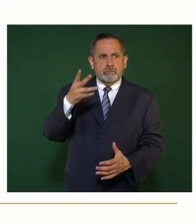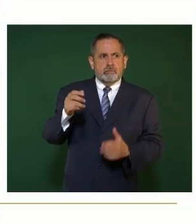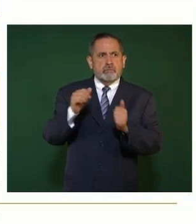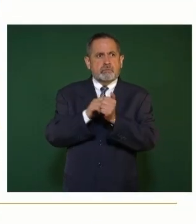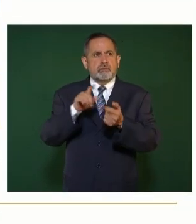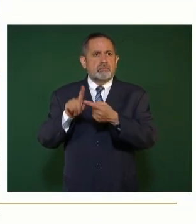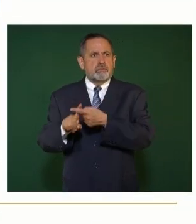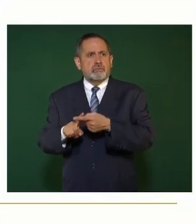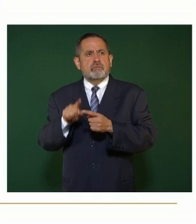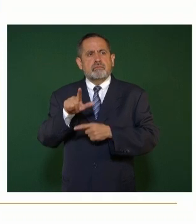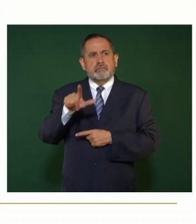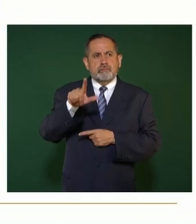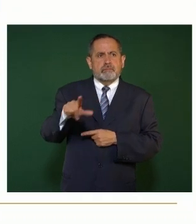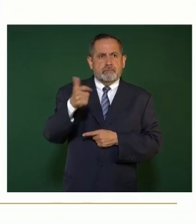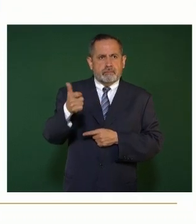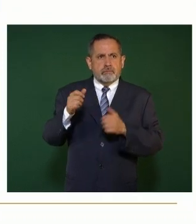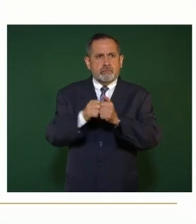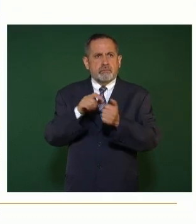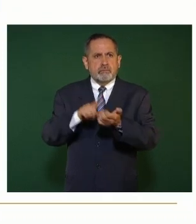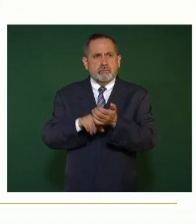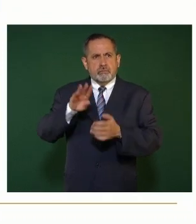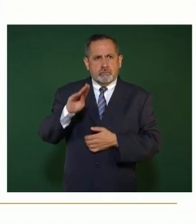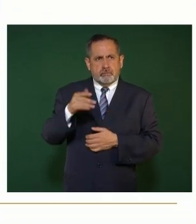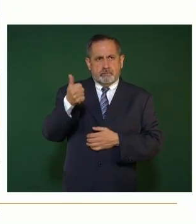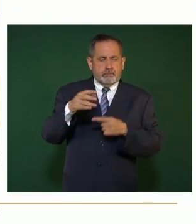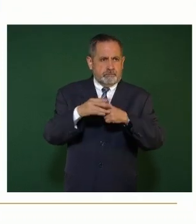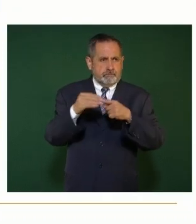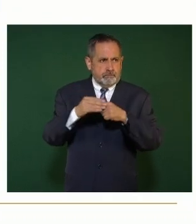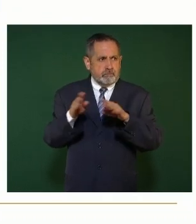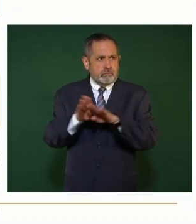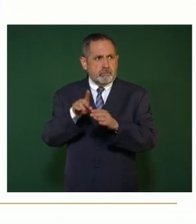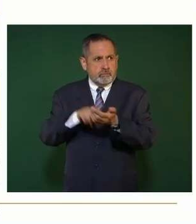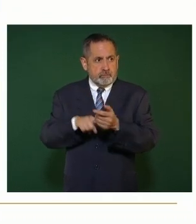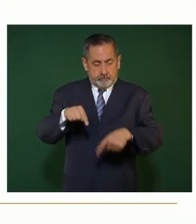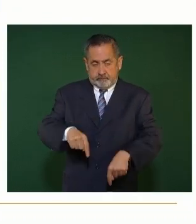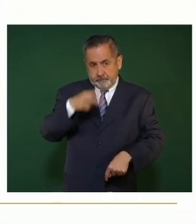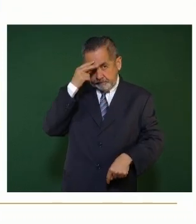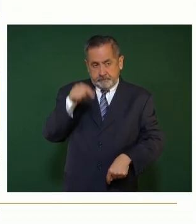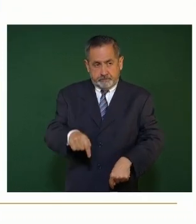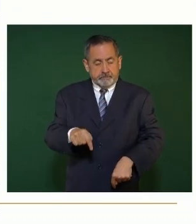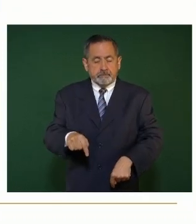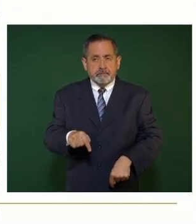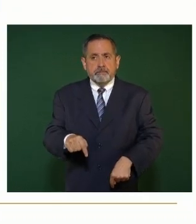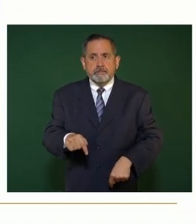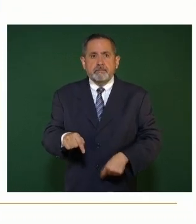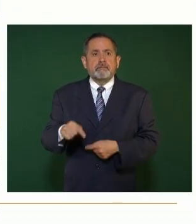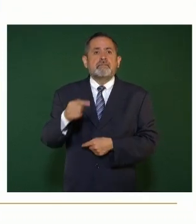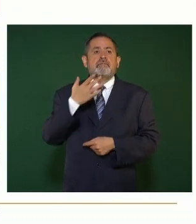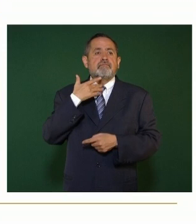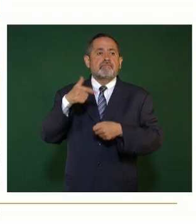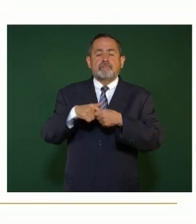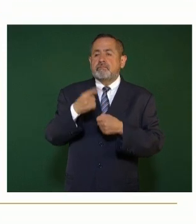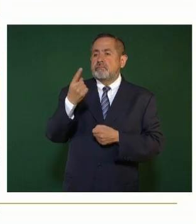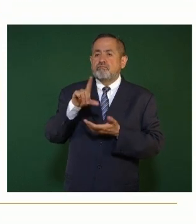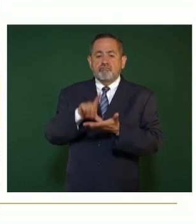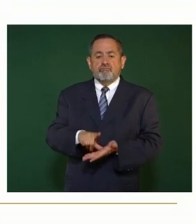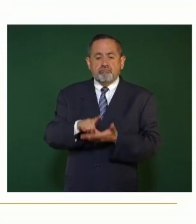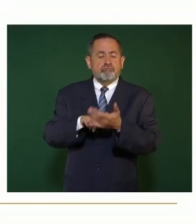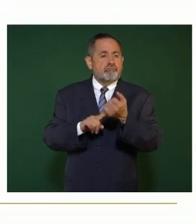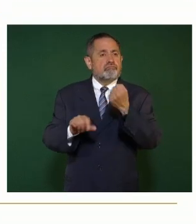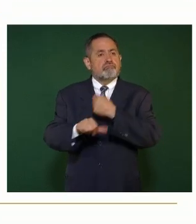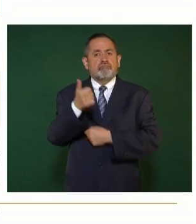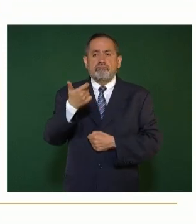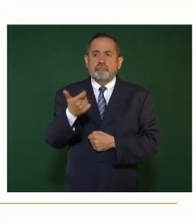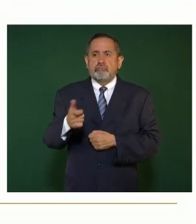frente a 17 pesos con 96 centavos en promedio aquí en México. En el caso del gas por litro, 11